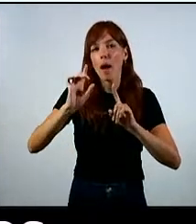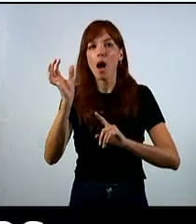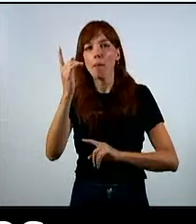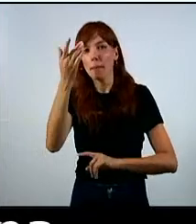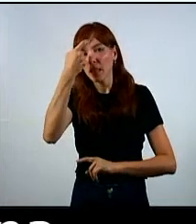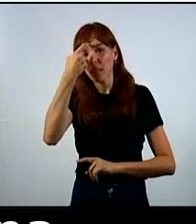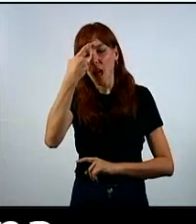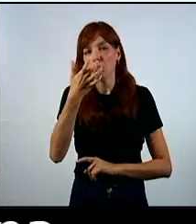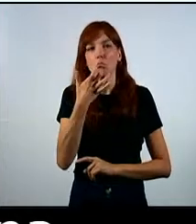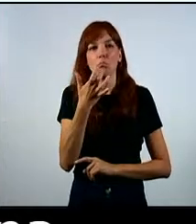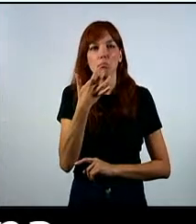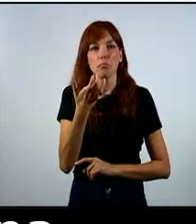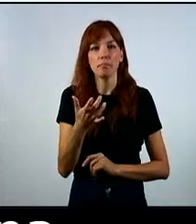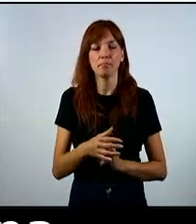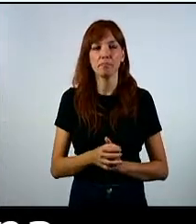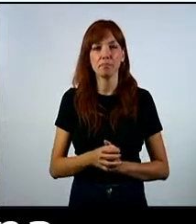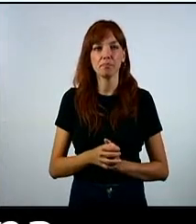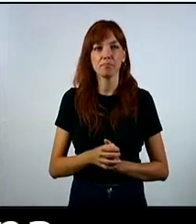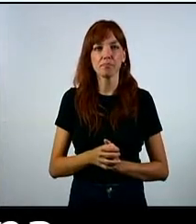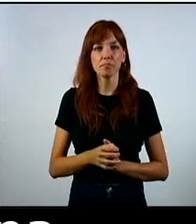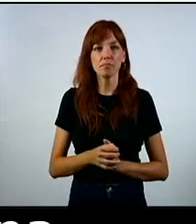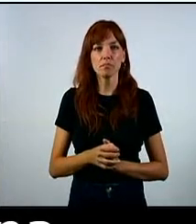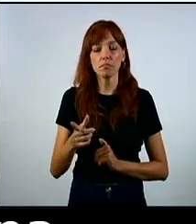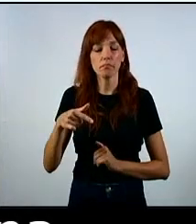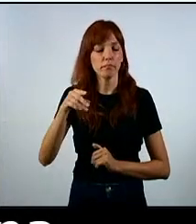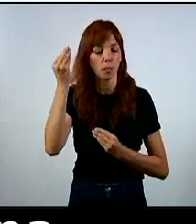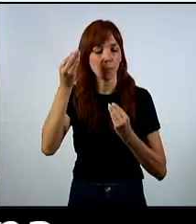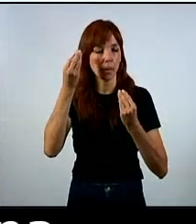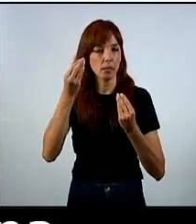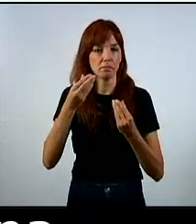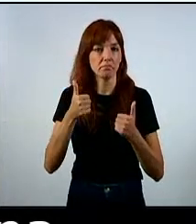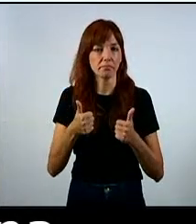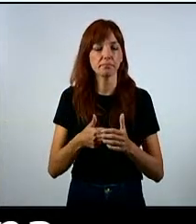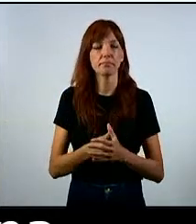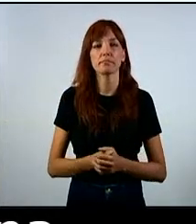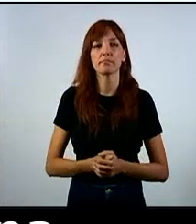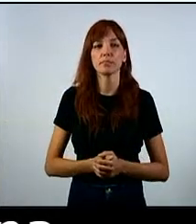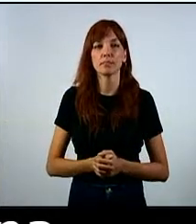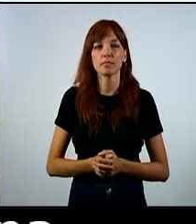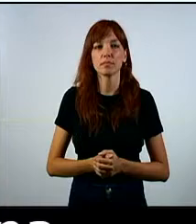tengan dependencia física por edad o por lo que ellos consideren.